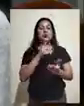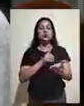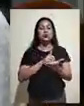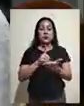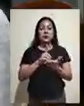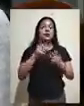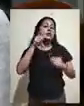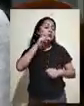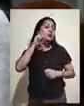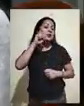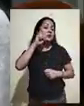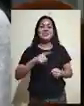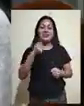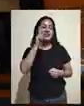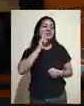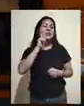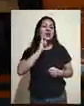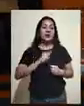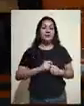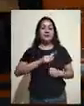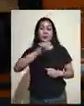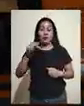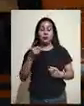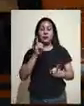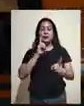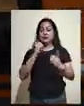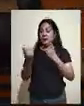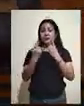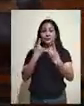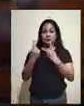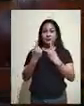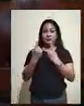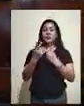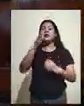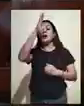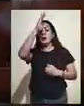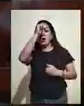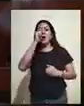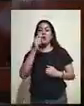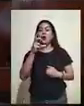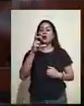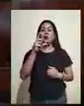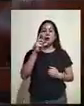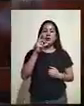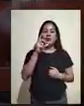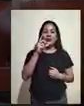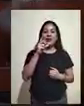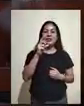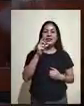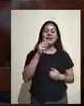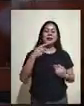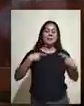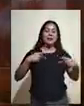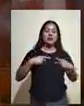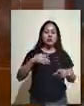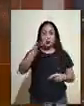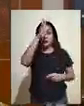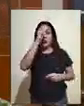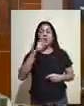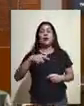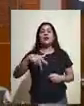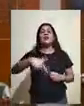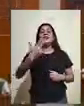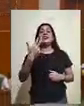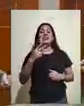derechos sexuales y reproductivos. Después de su discusión, el dictamen fue aprobado con 30 votos a favor, 13 en